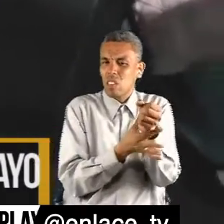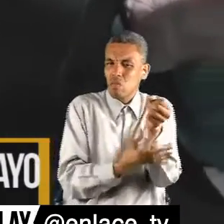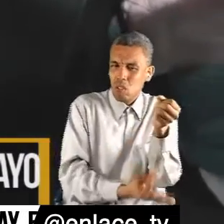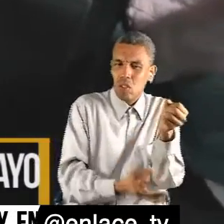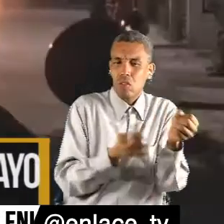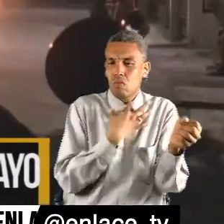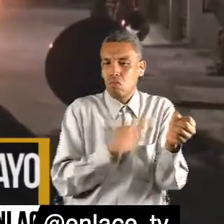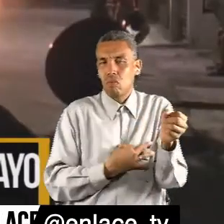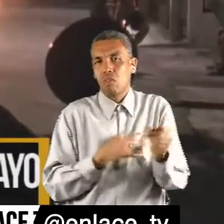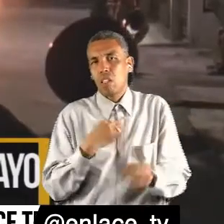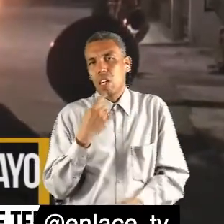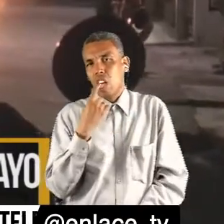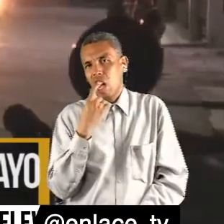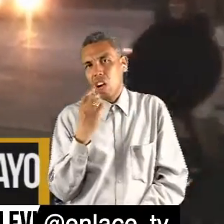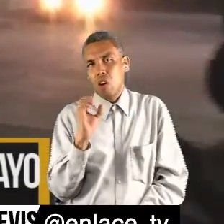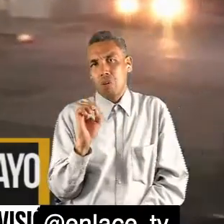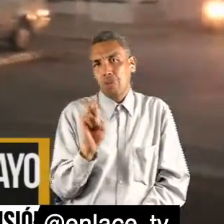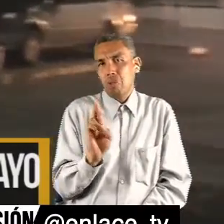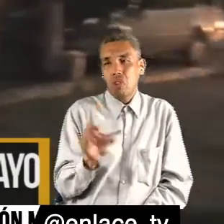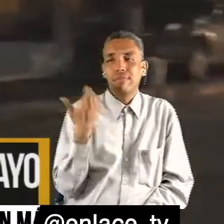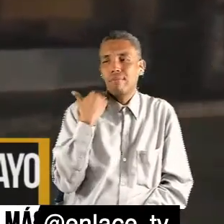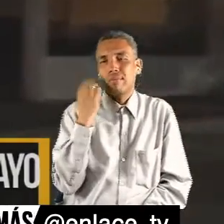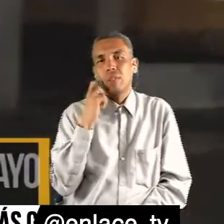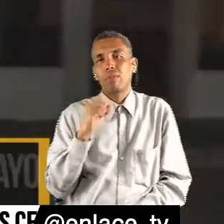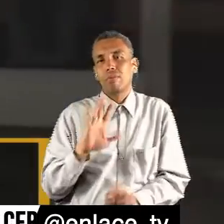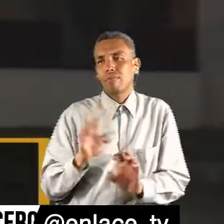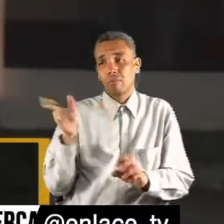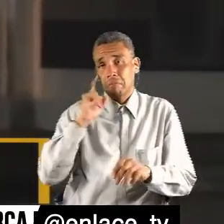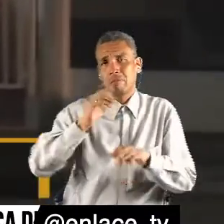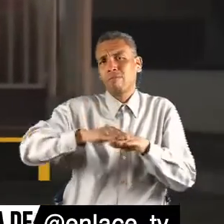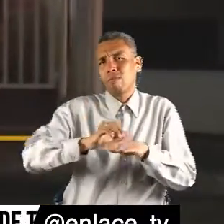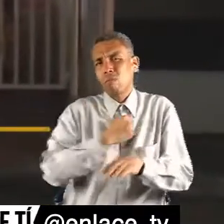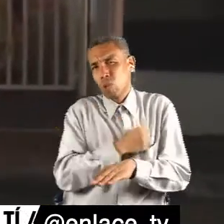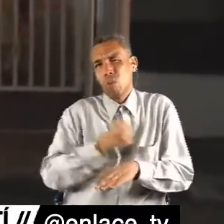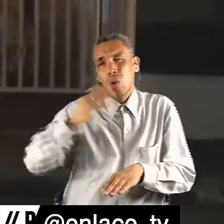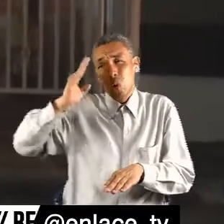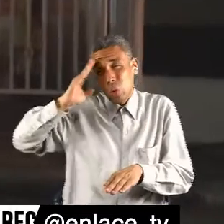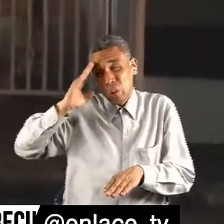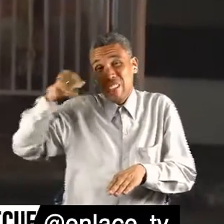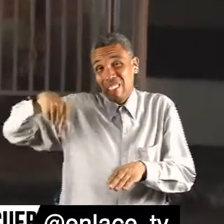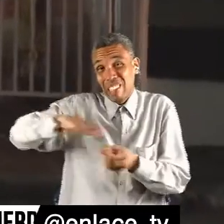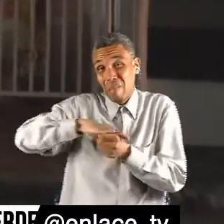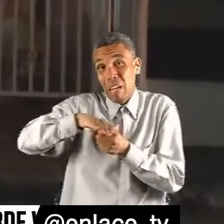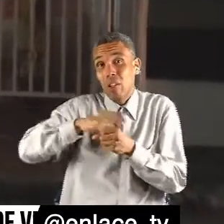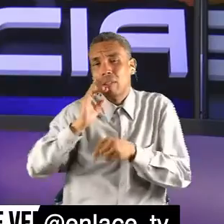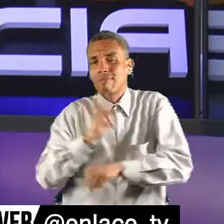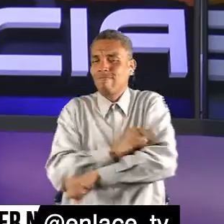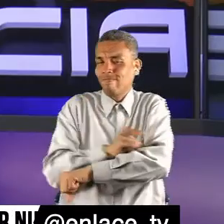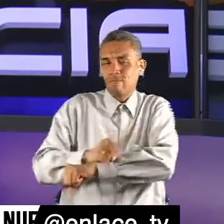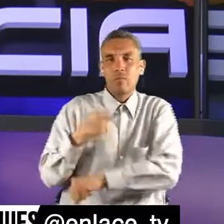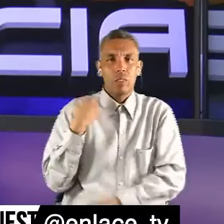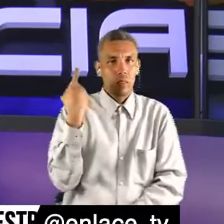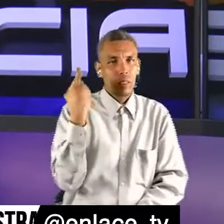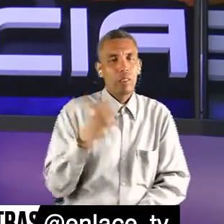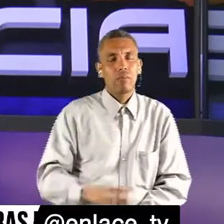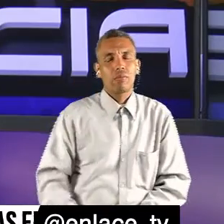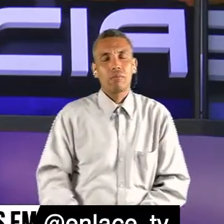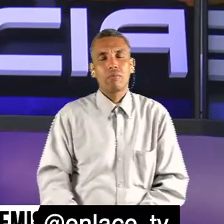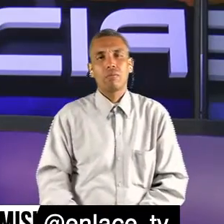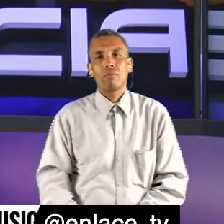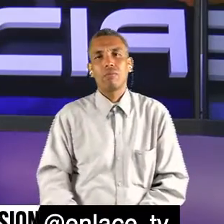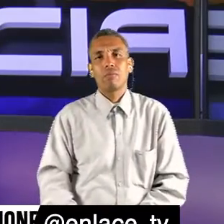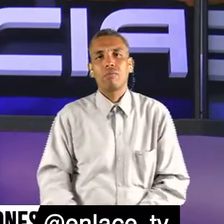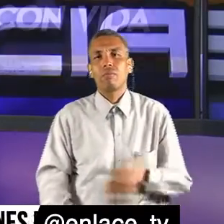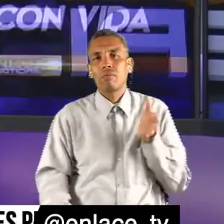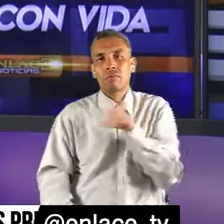hizo un llamado a las autoridades para que se brinde mayor seguridad por parte de la policía en este sector del municipio. El gobernador de